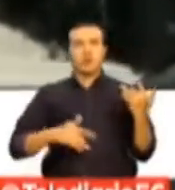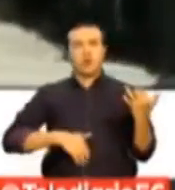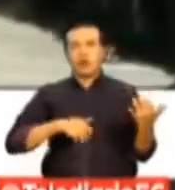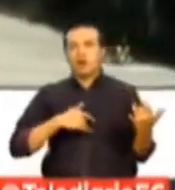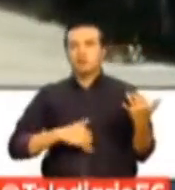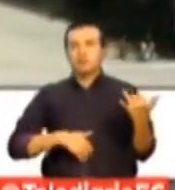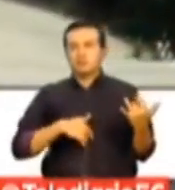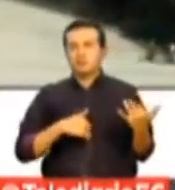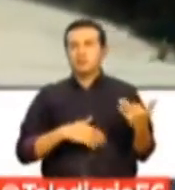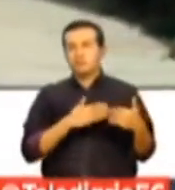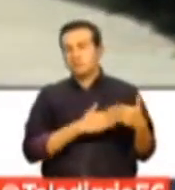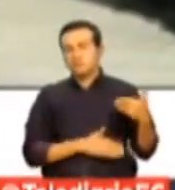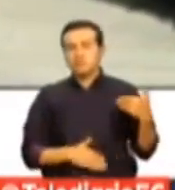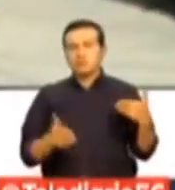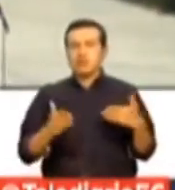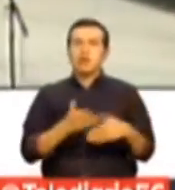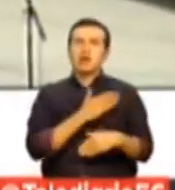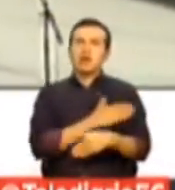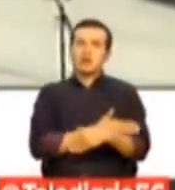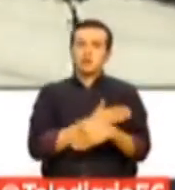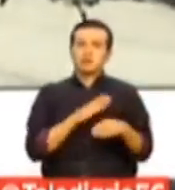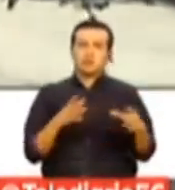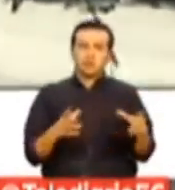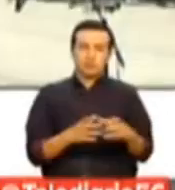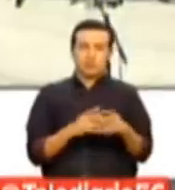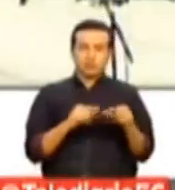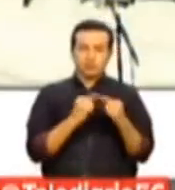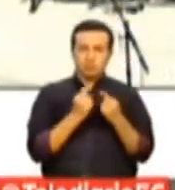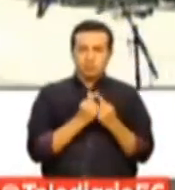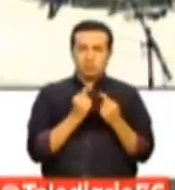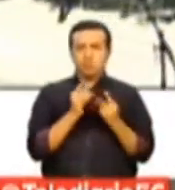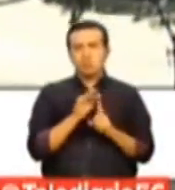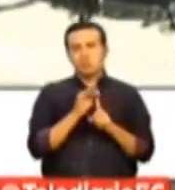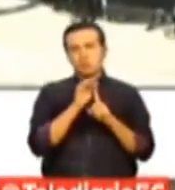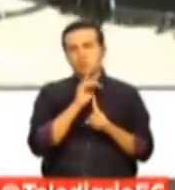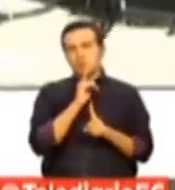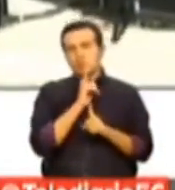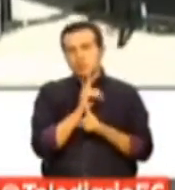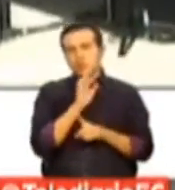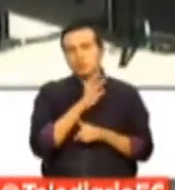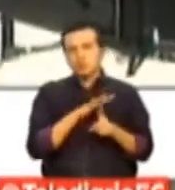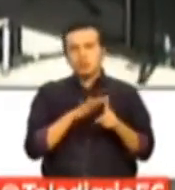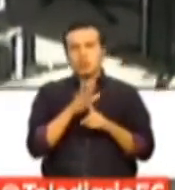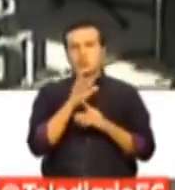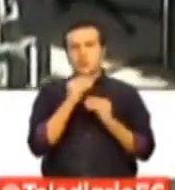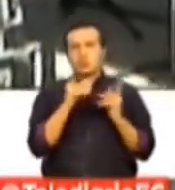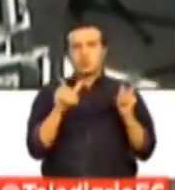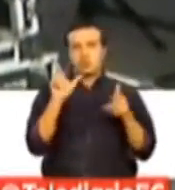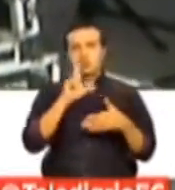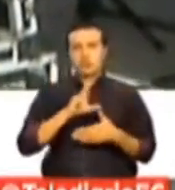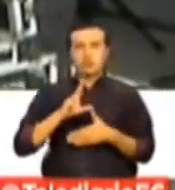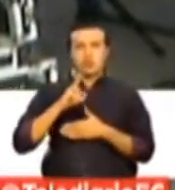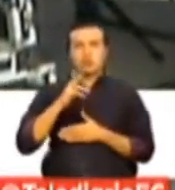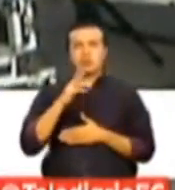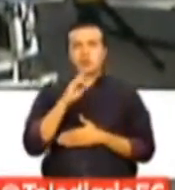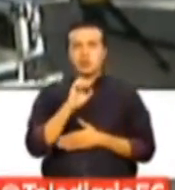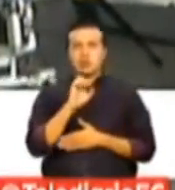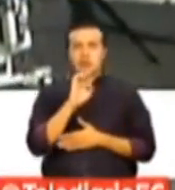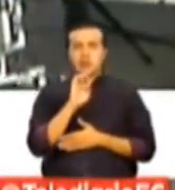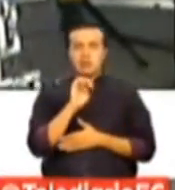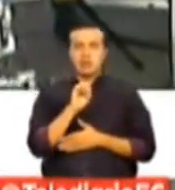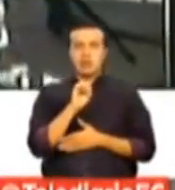luego de... anteriormente estábamos en una banda muy importante también para muchos latinoaminoamericanos, que era